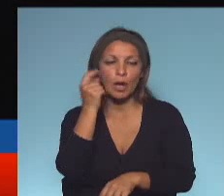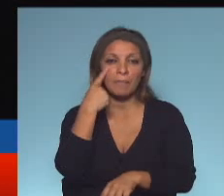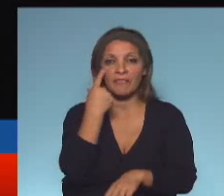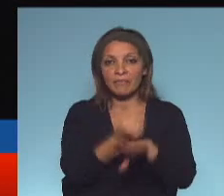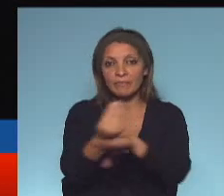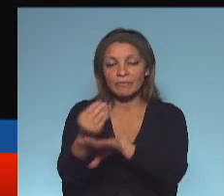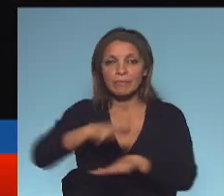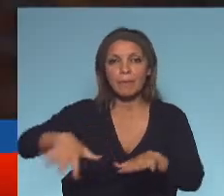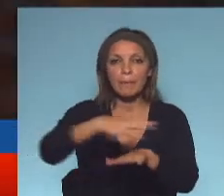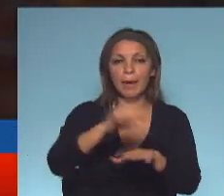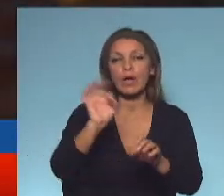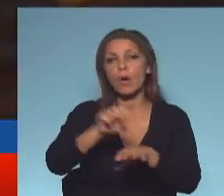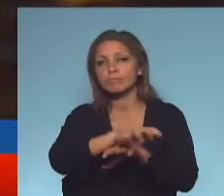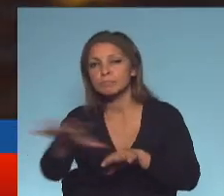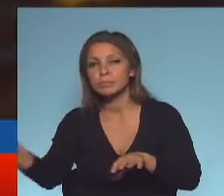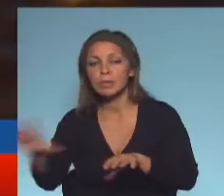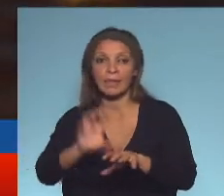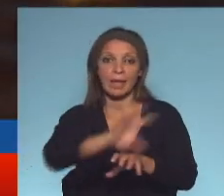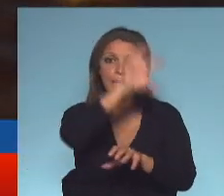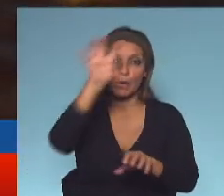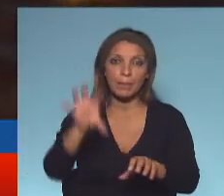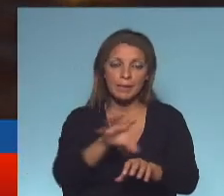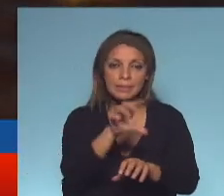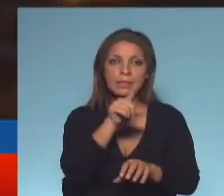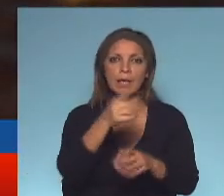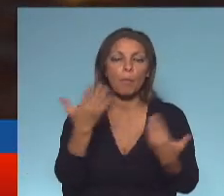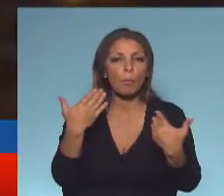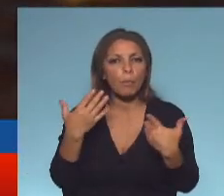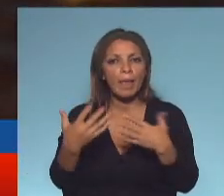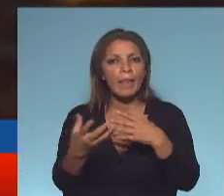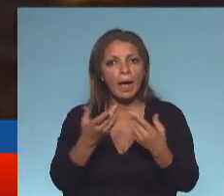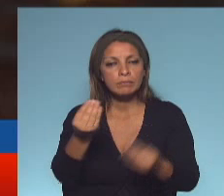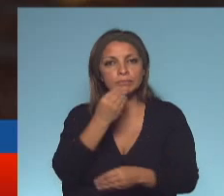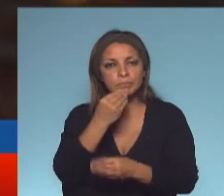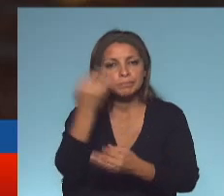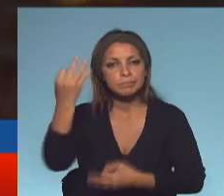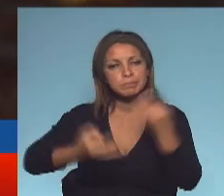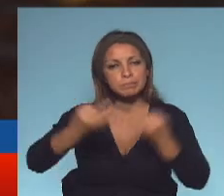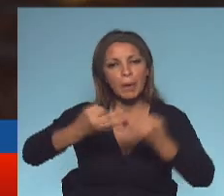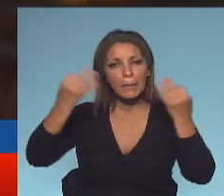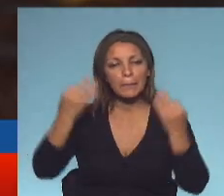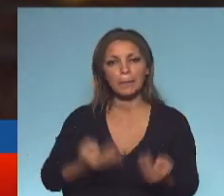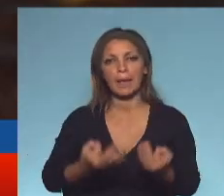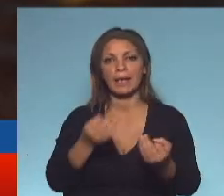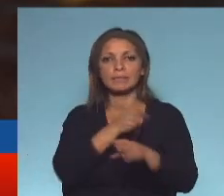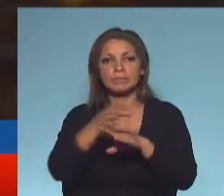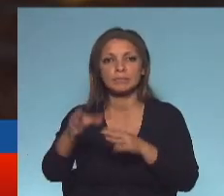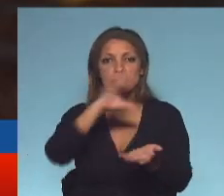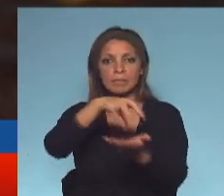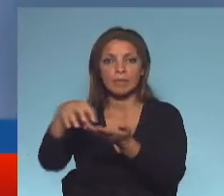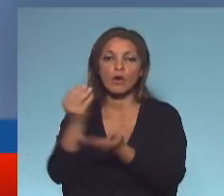zonas rurales en 23 provincias puedan acceder diariamente a alimentos nutritivos y variados en comedores y